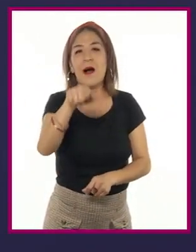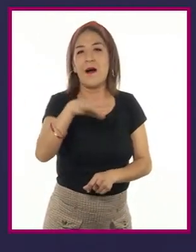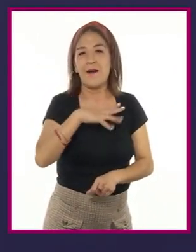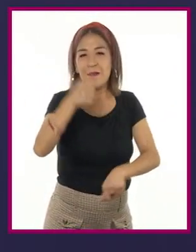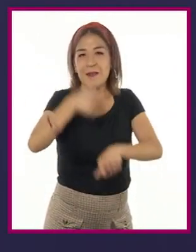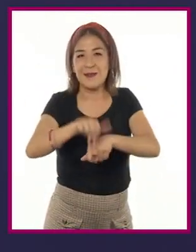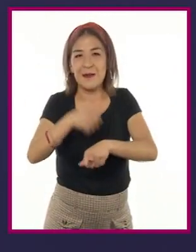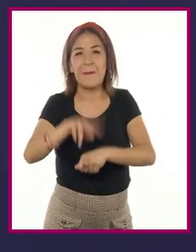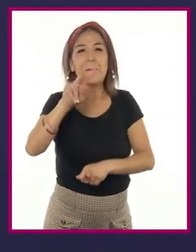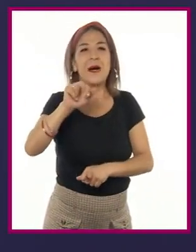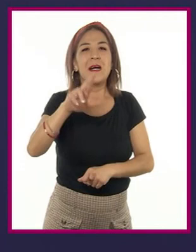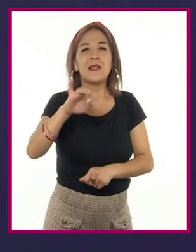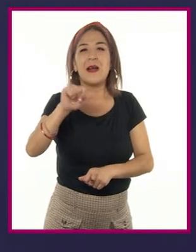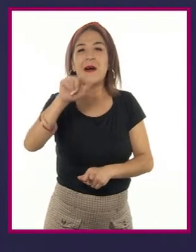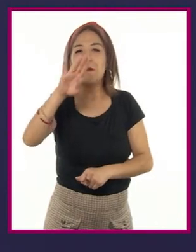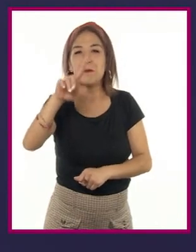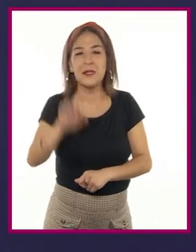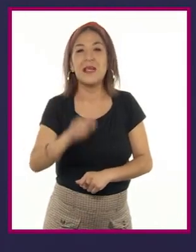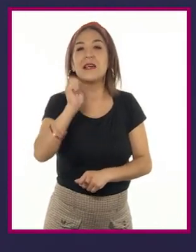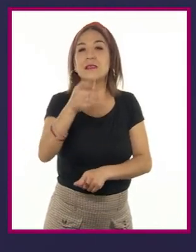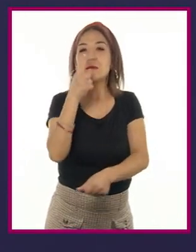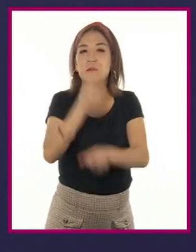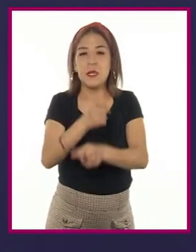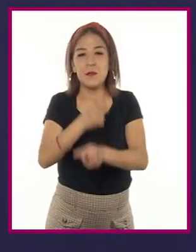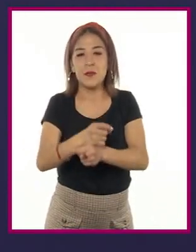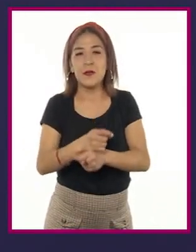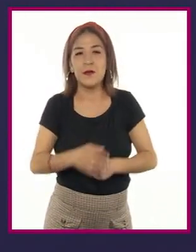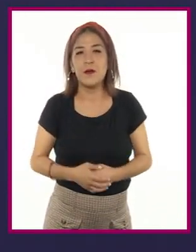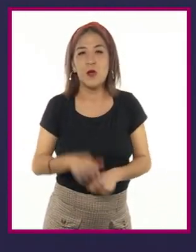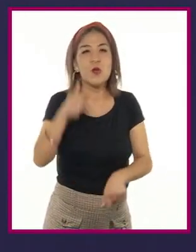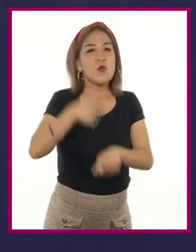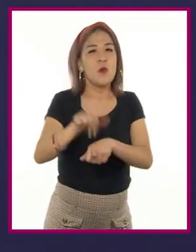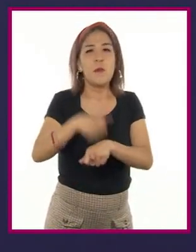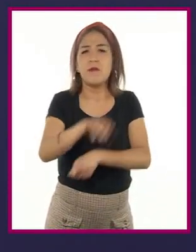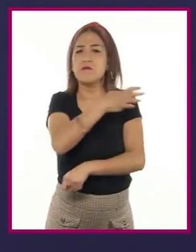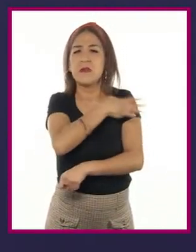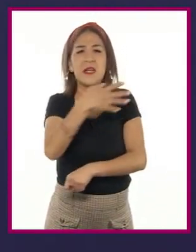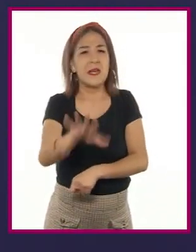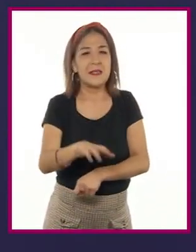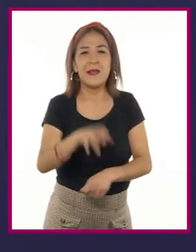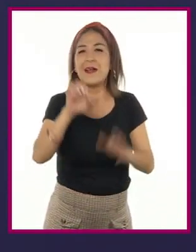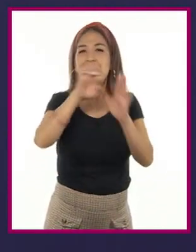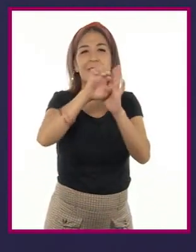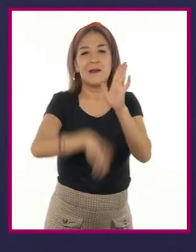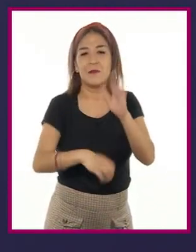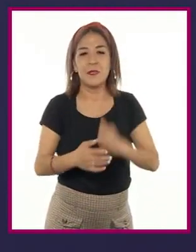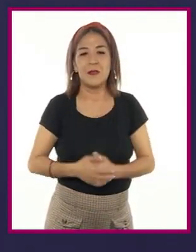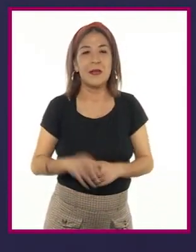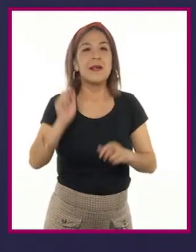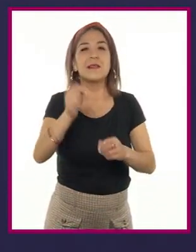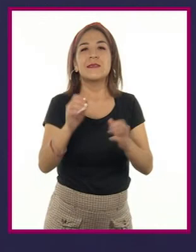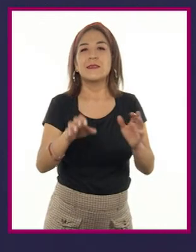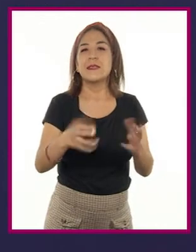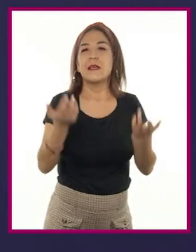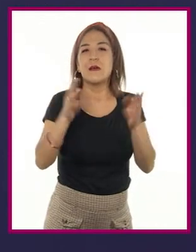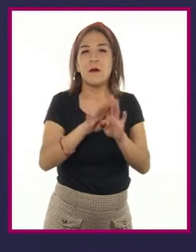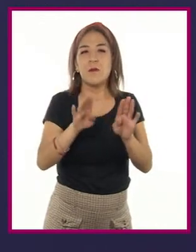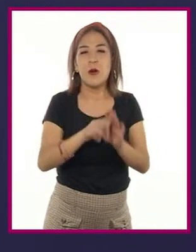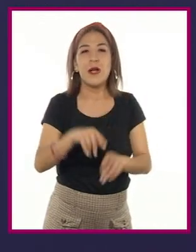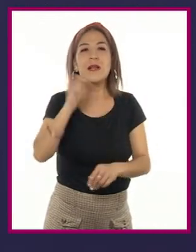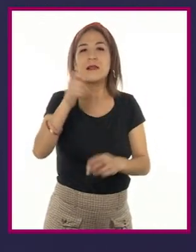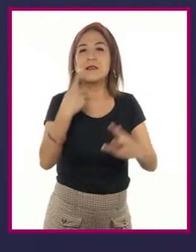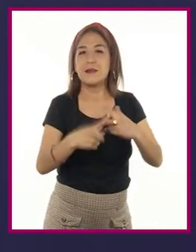variable la primera de ellas es como un número general como en el caso de la representación del lenguaje